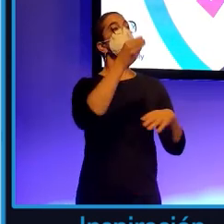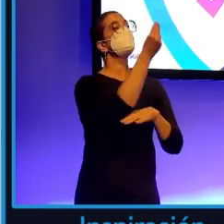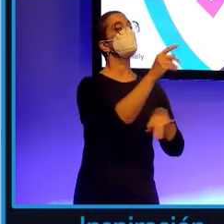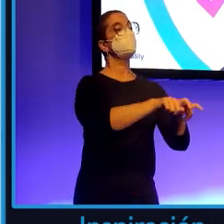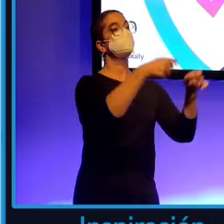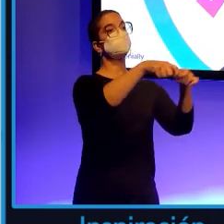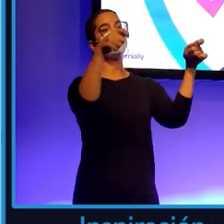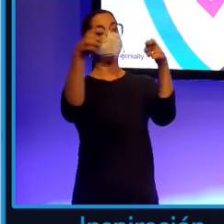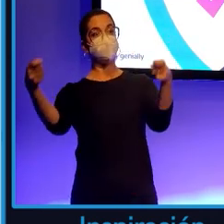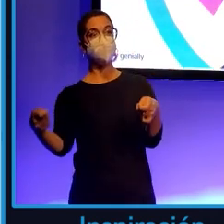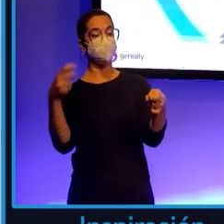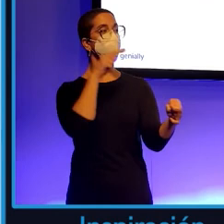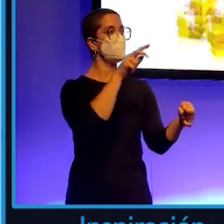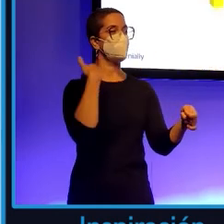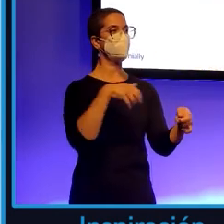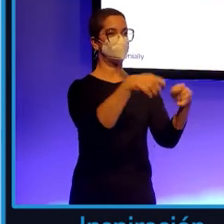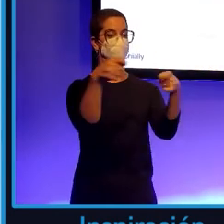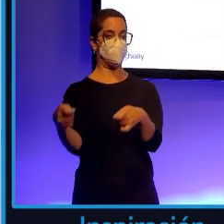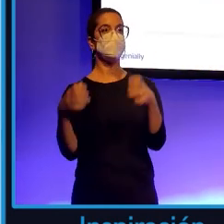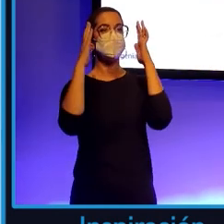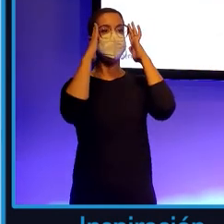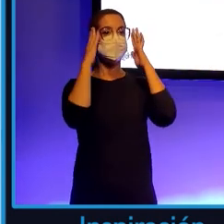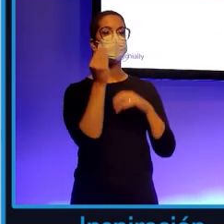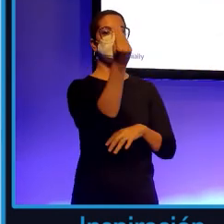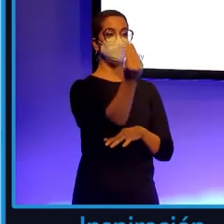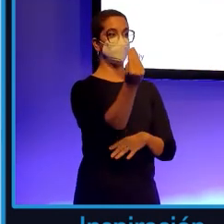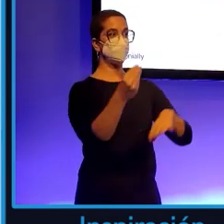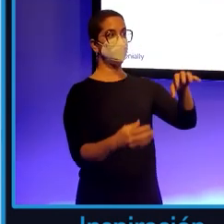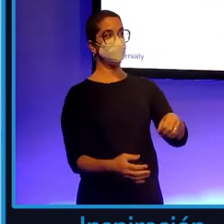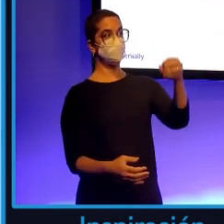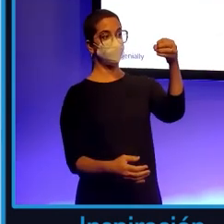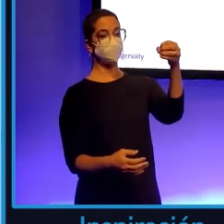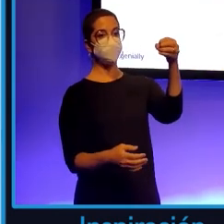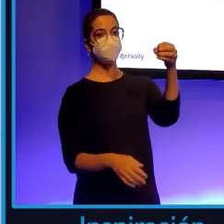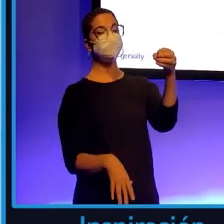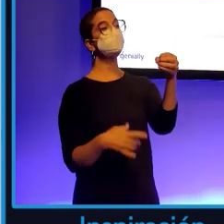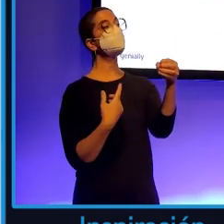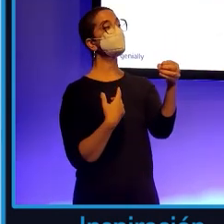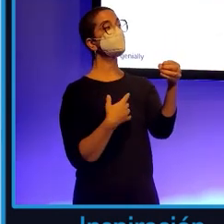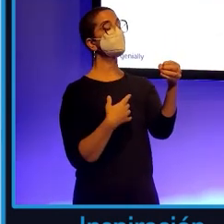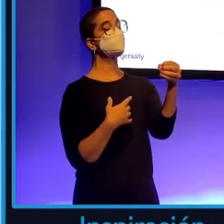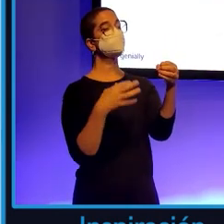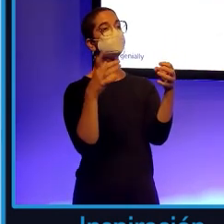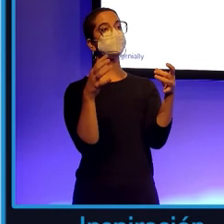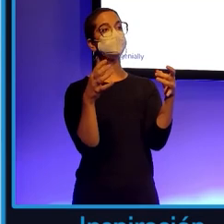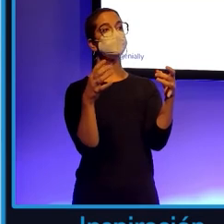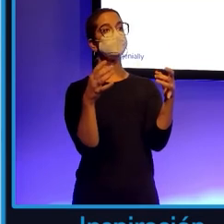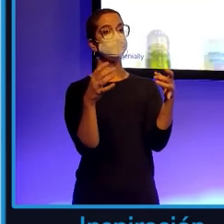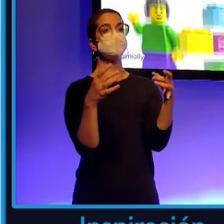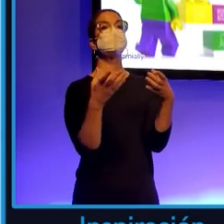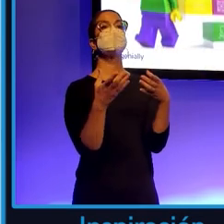las están rompiendo nos ponemos con ella en la mano y si vamos a ir teniendo ese pequeño